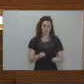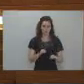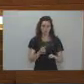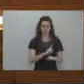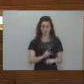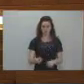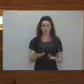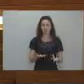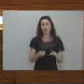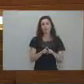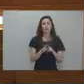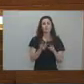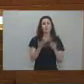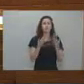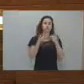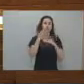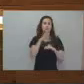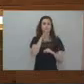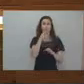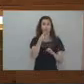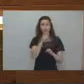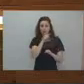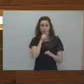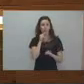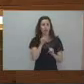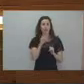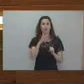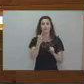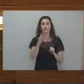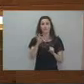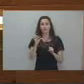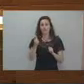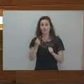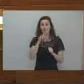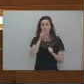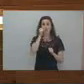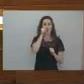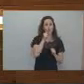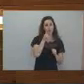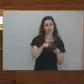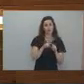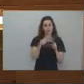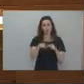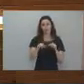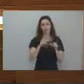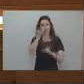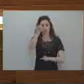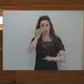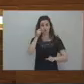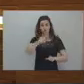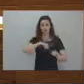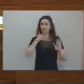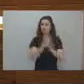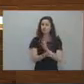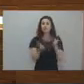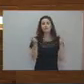Sin disimular que nos dolió la decisión de la FSA de condicionar lo que pasase en Oviedo a lo que sucedió en Gijón. Explicamos una y